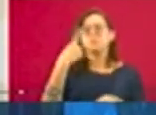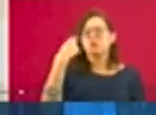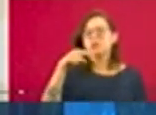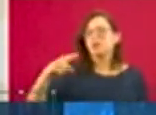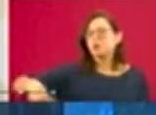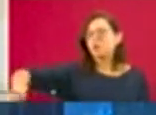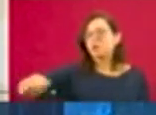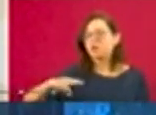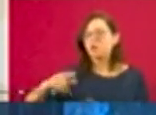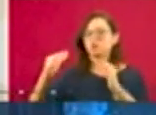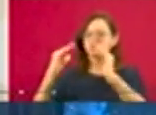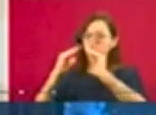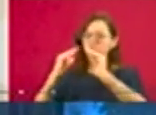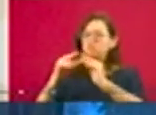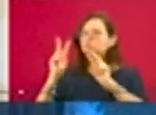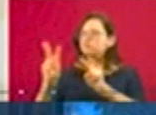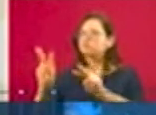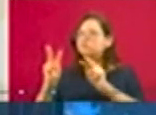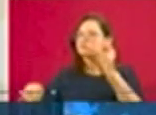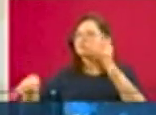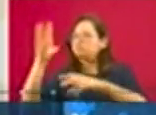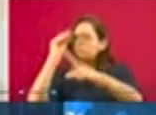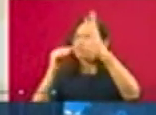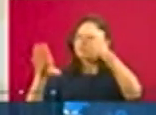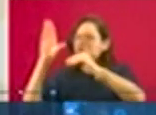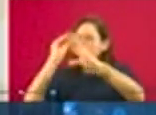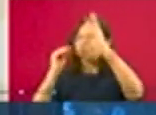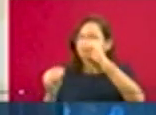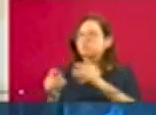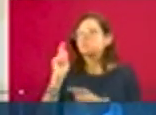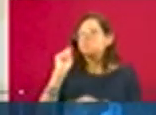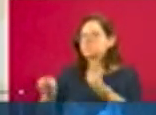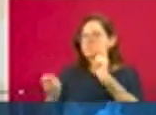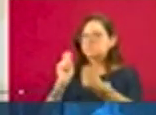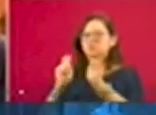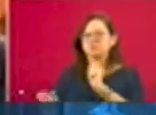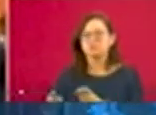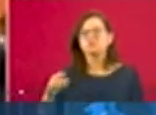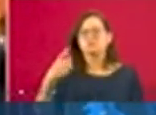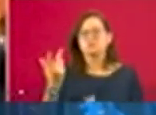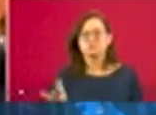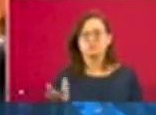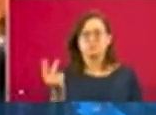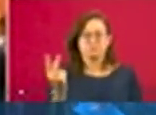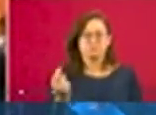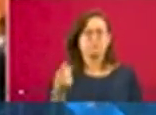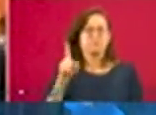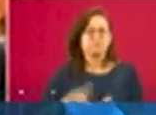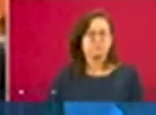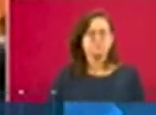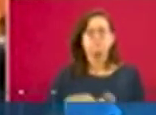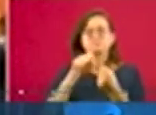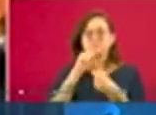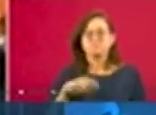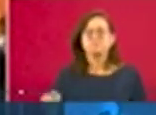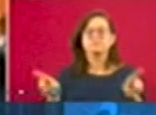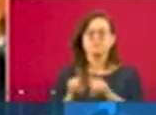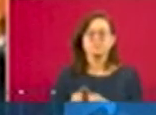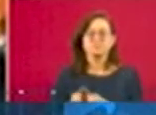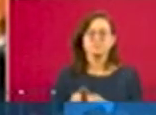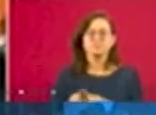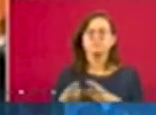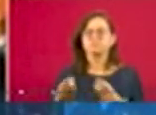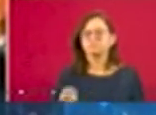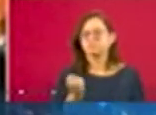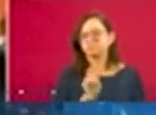las limitaciones que esto implica, pero con todo el entusiasmo, estamos abriendo un ciclo escolar a distancia que